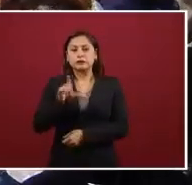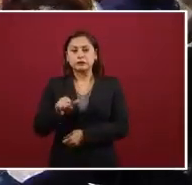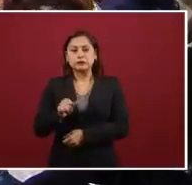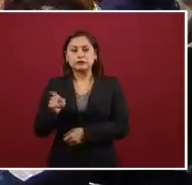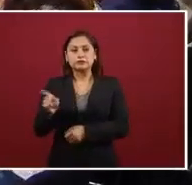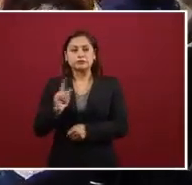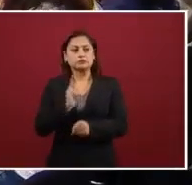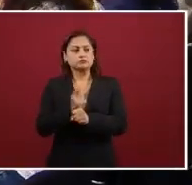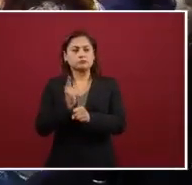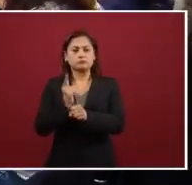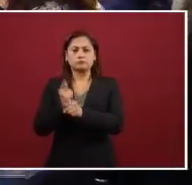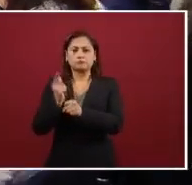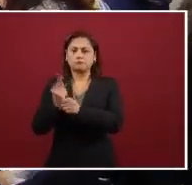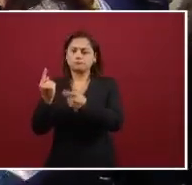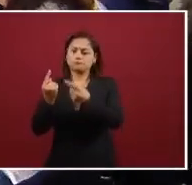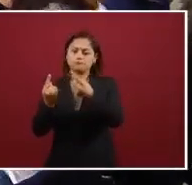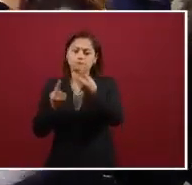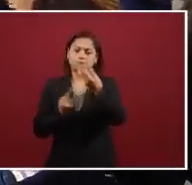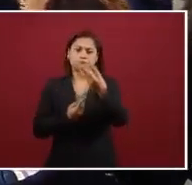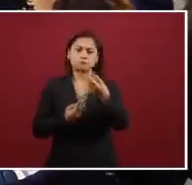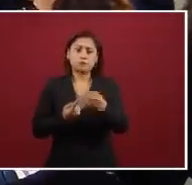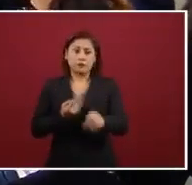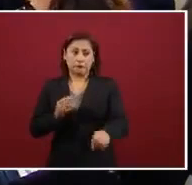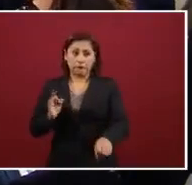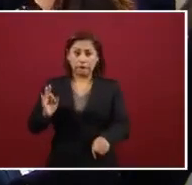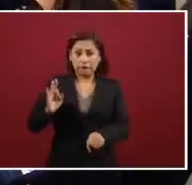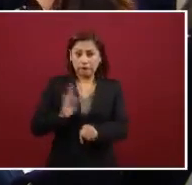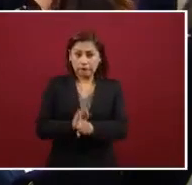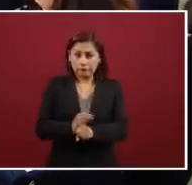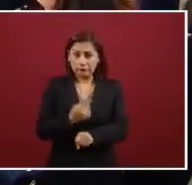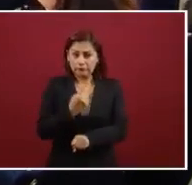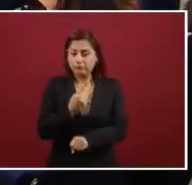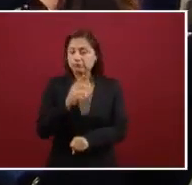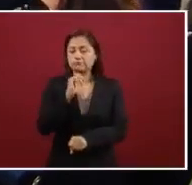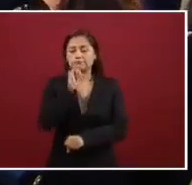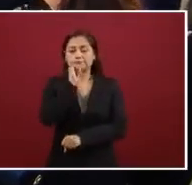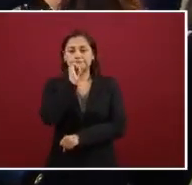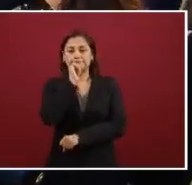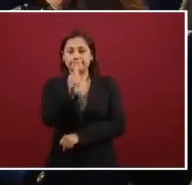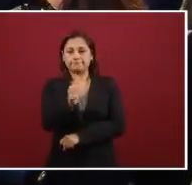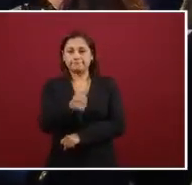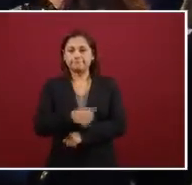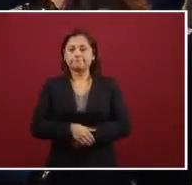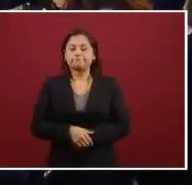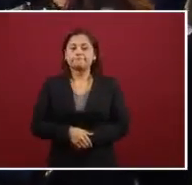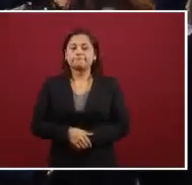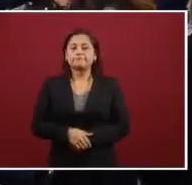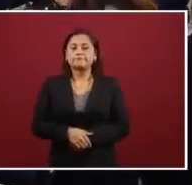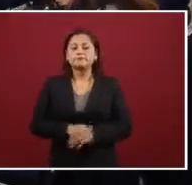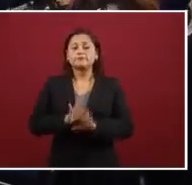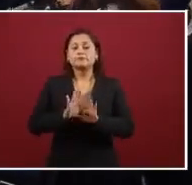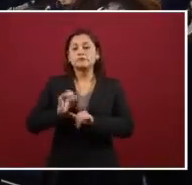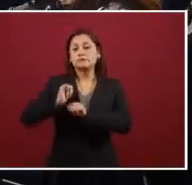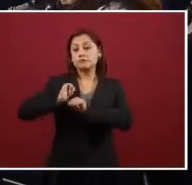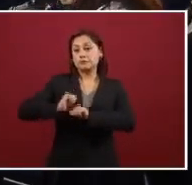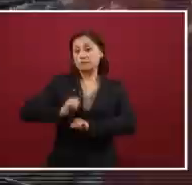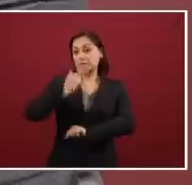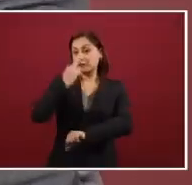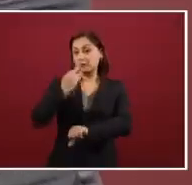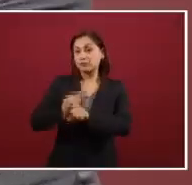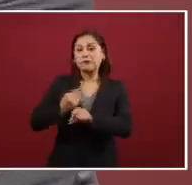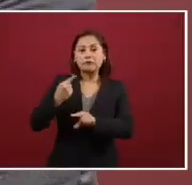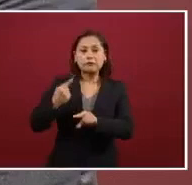implicados, que no haya protección para nadie. Pero eso corresponde a la Fiscalía y